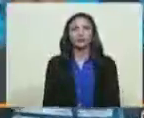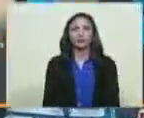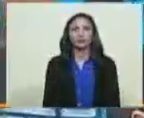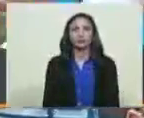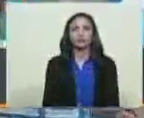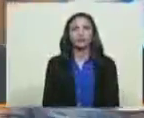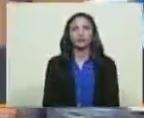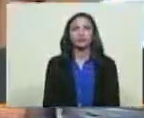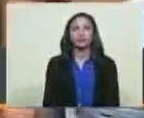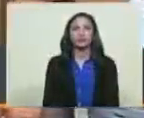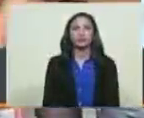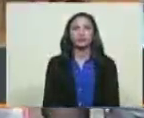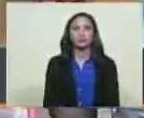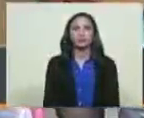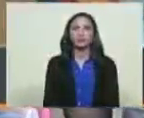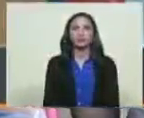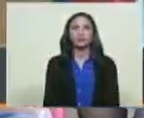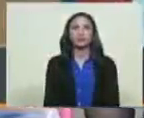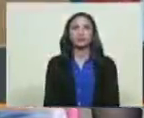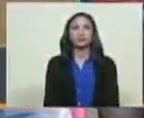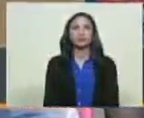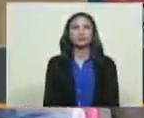latinoamericana y caribeña